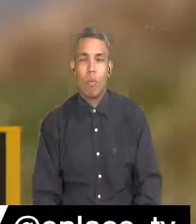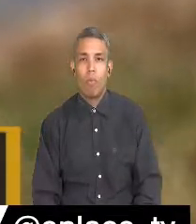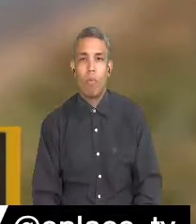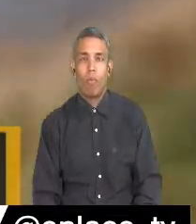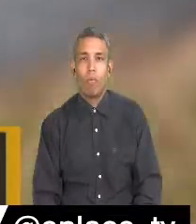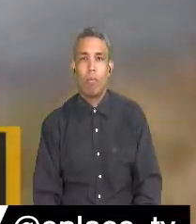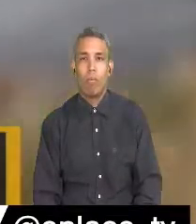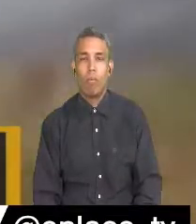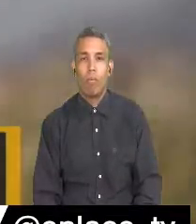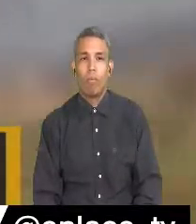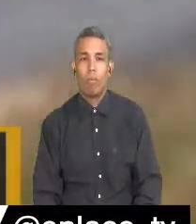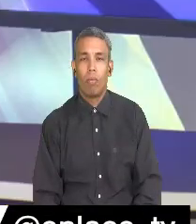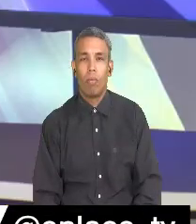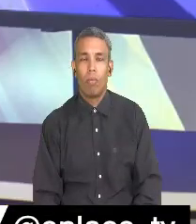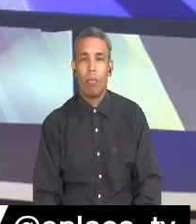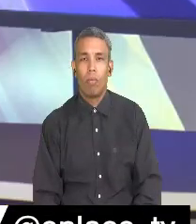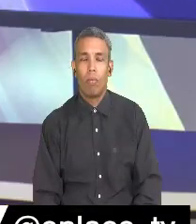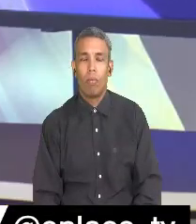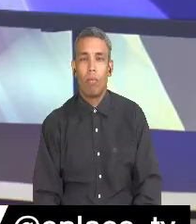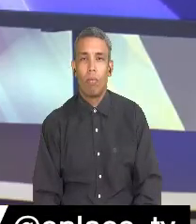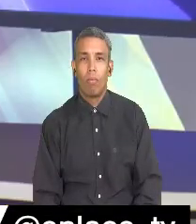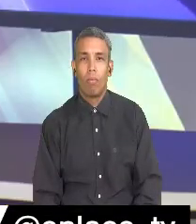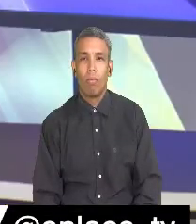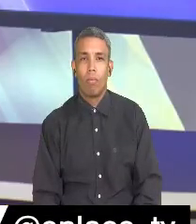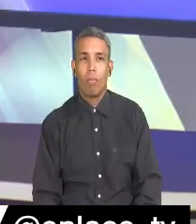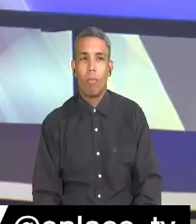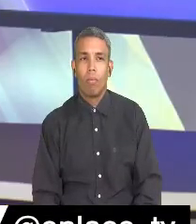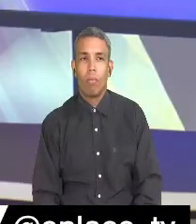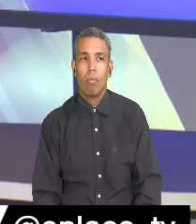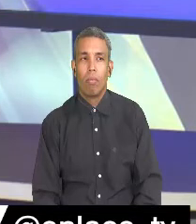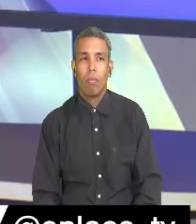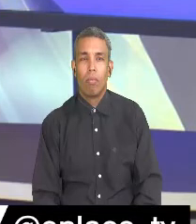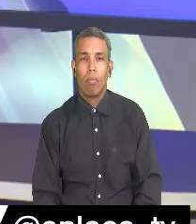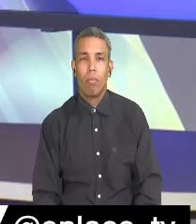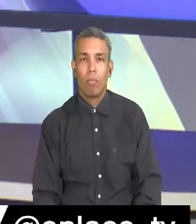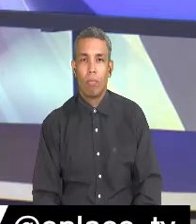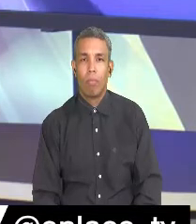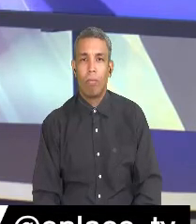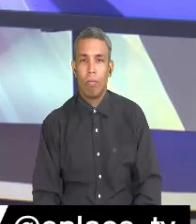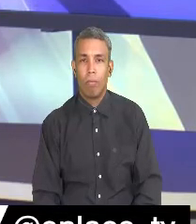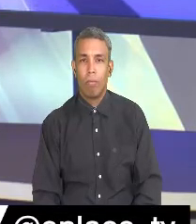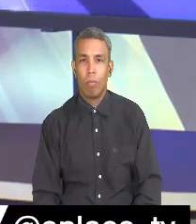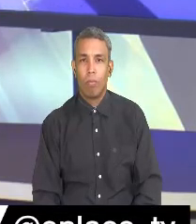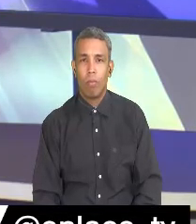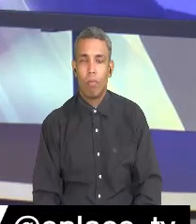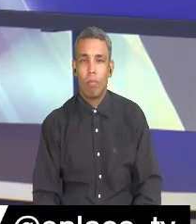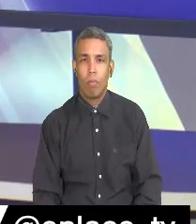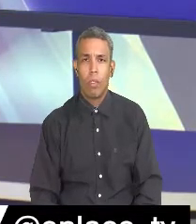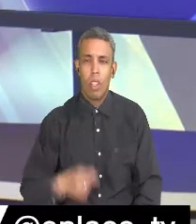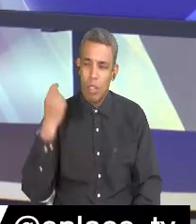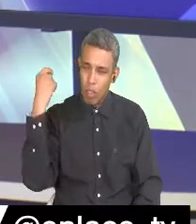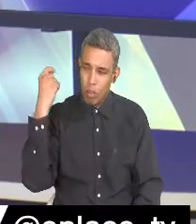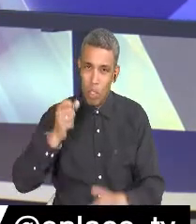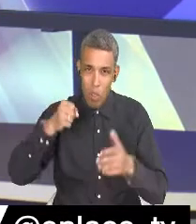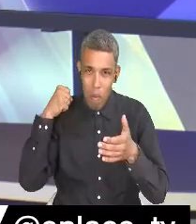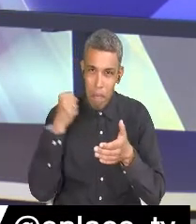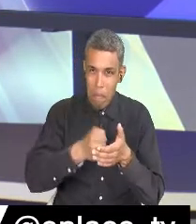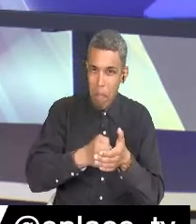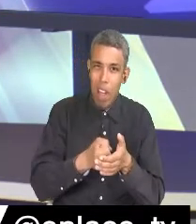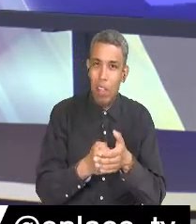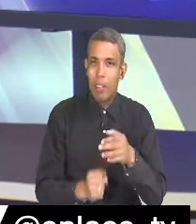Sería bueno que alguna autoridad... Y en otras noticias, dos accidentes viales se han presentado en las últimas horas durante el plan Éxodo de